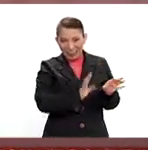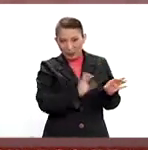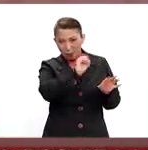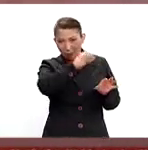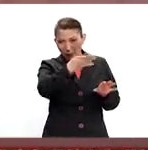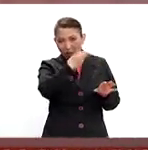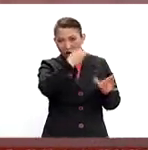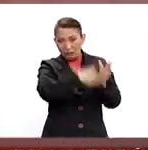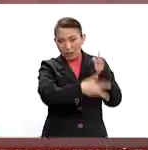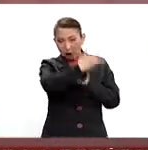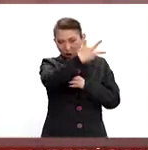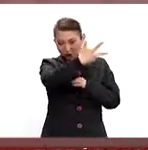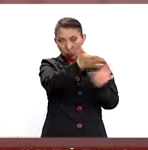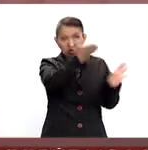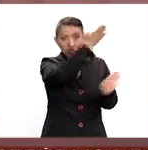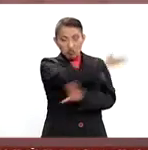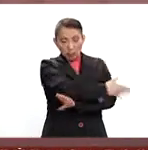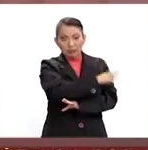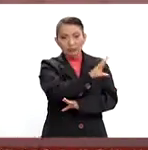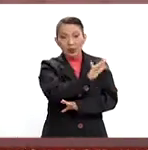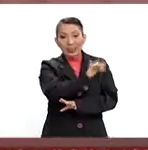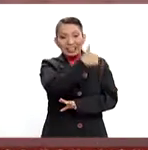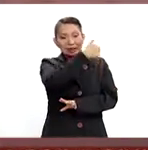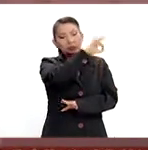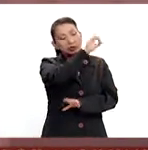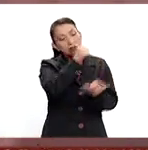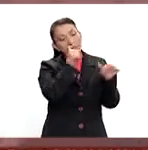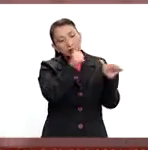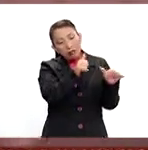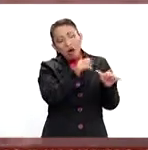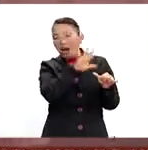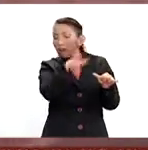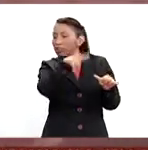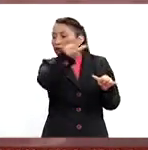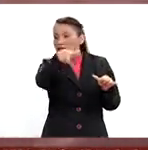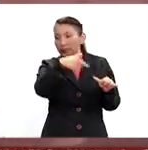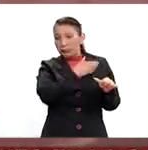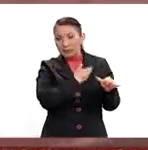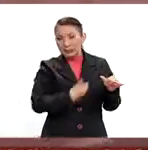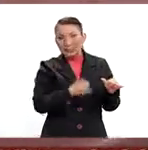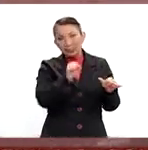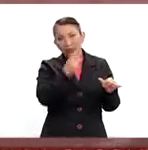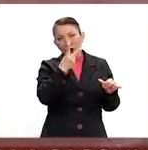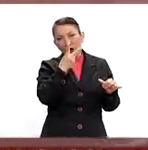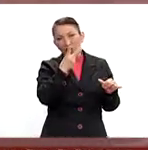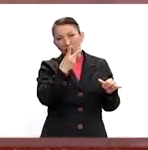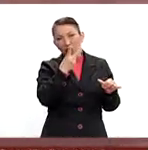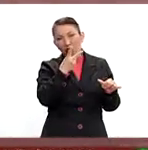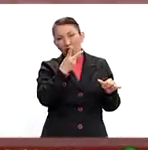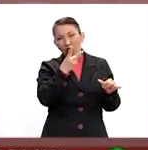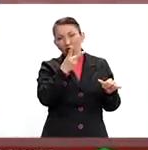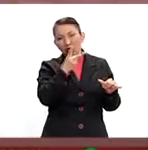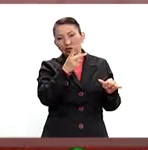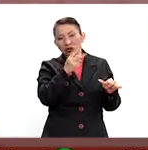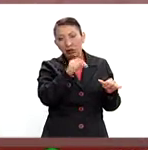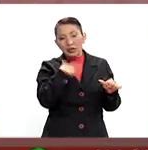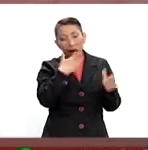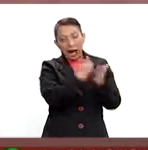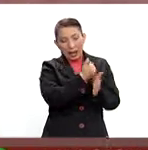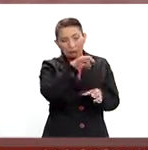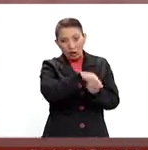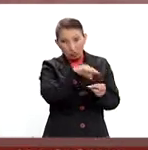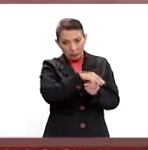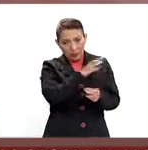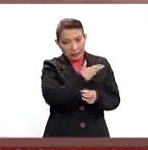en el 2008, febrero, tiene 56%, antes de ser presidente, septiembre del 8, 84%, gana la elección,